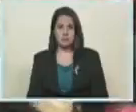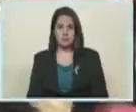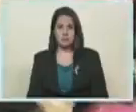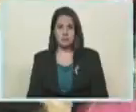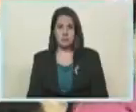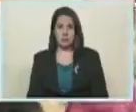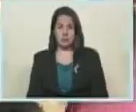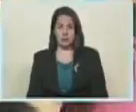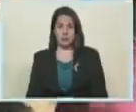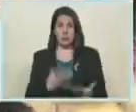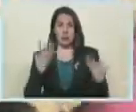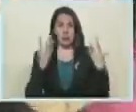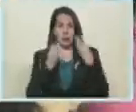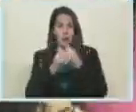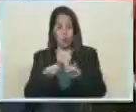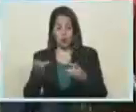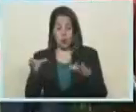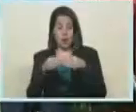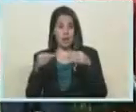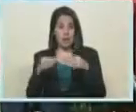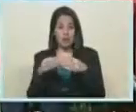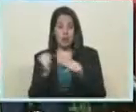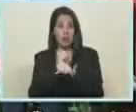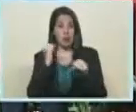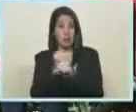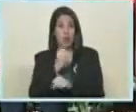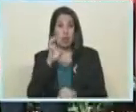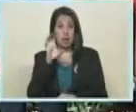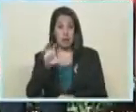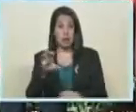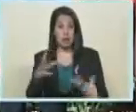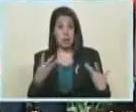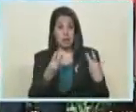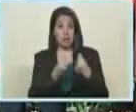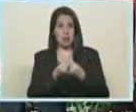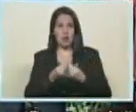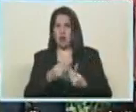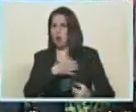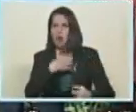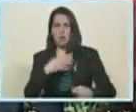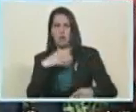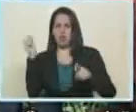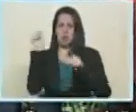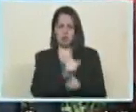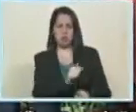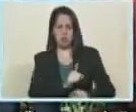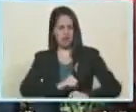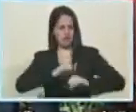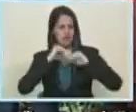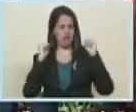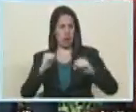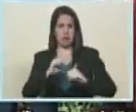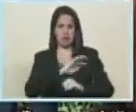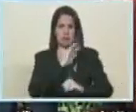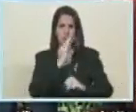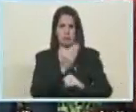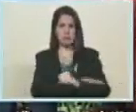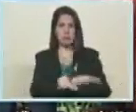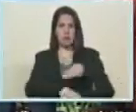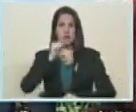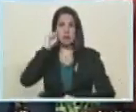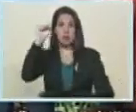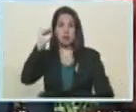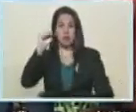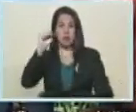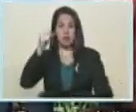Este es el equipo de la patria. Este es el equipo invencible. Este es el equipo de la